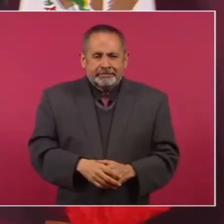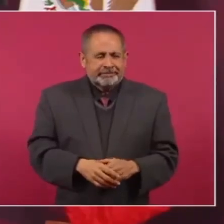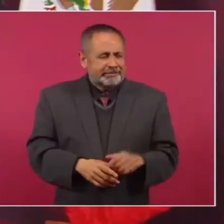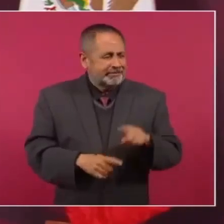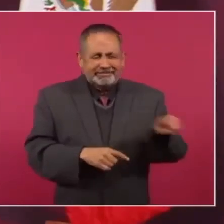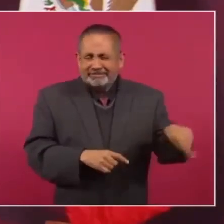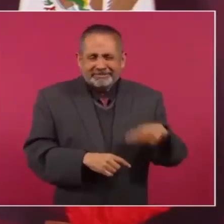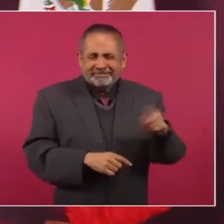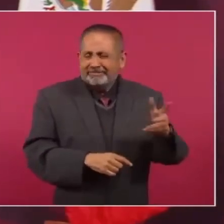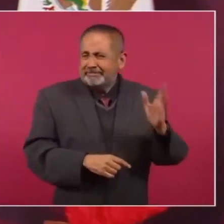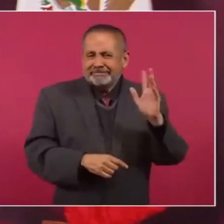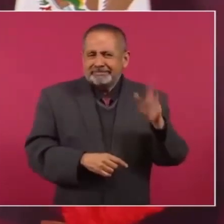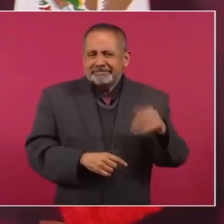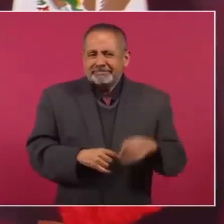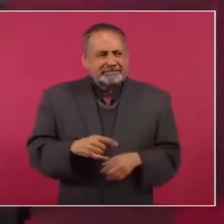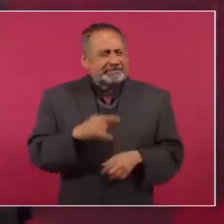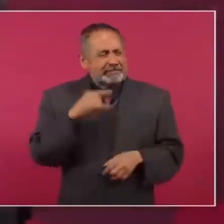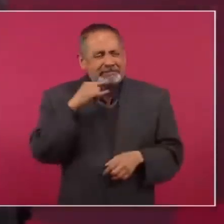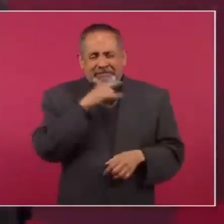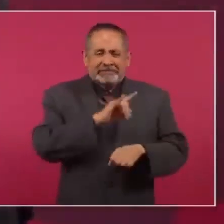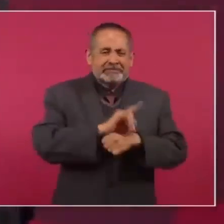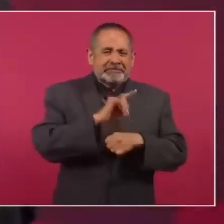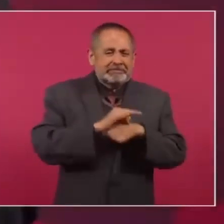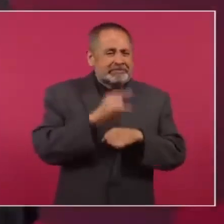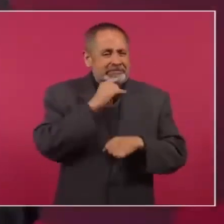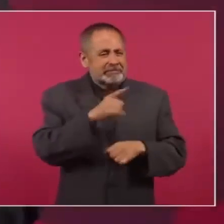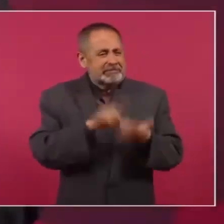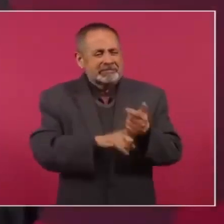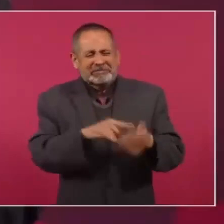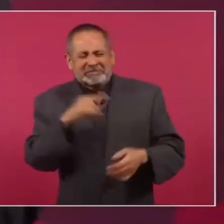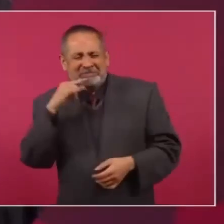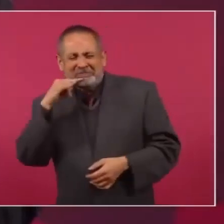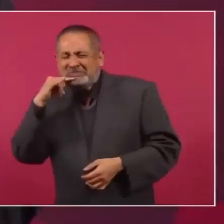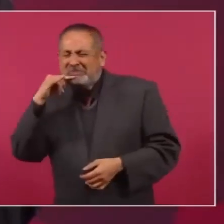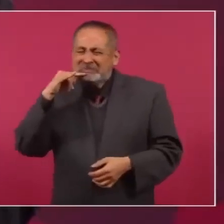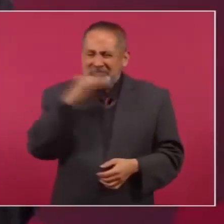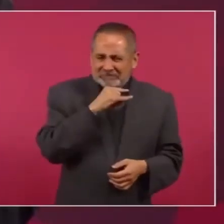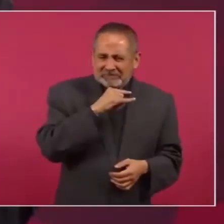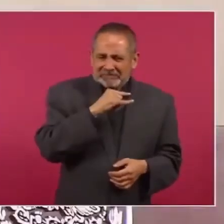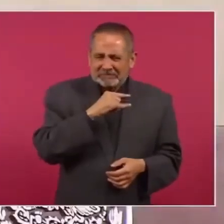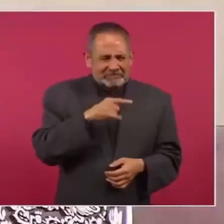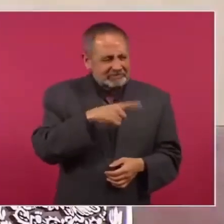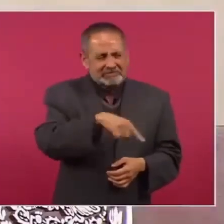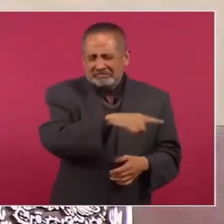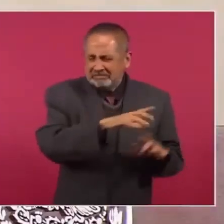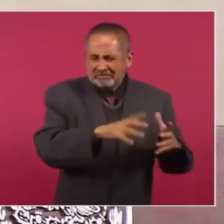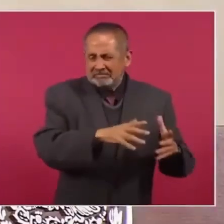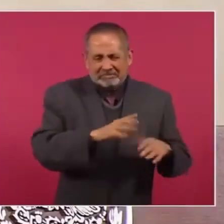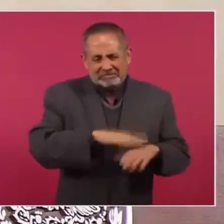grandes simuladores, reverendos hipócritas.